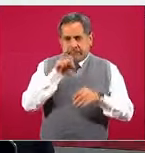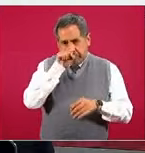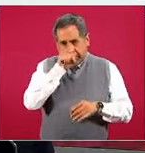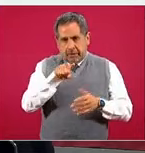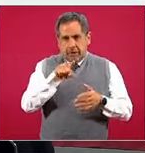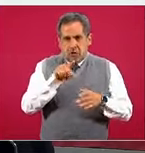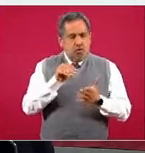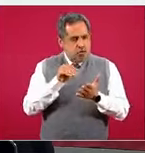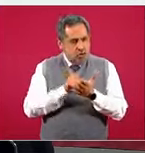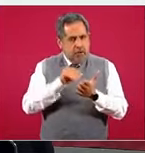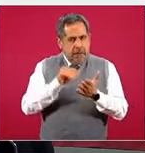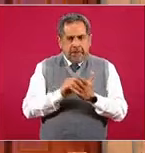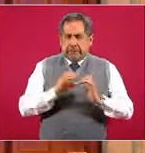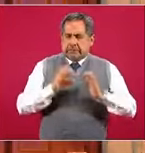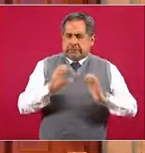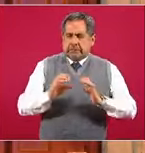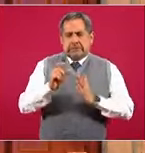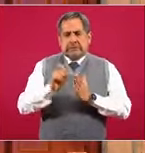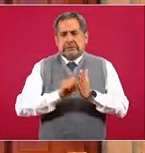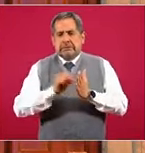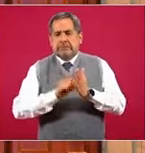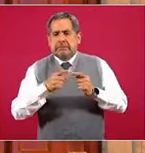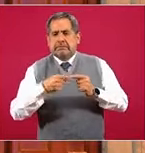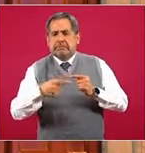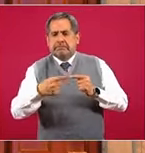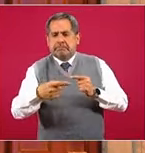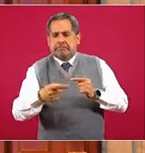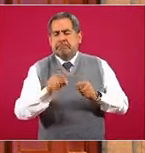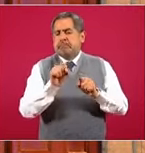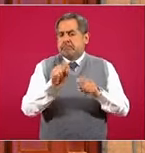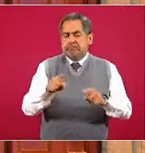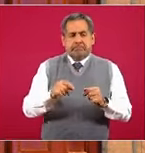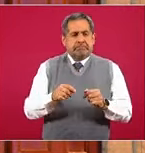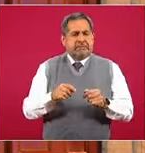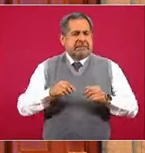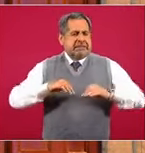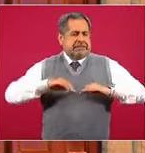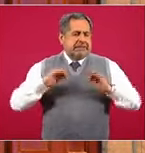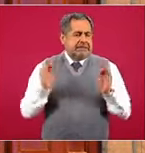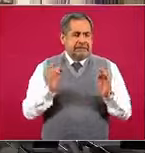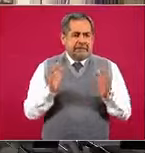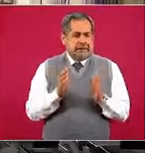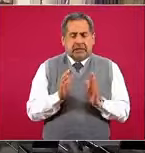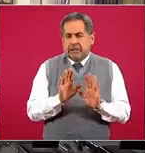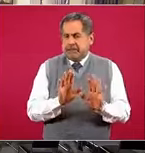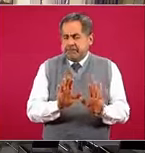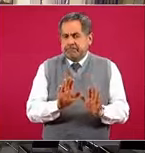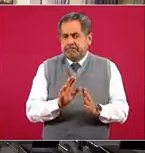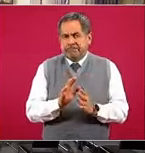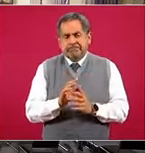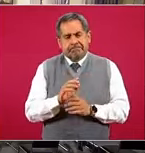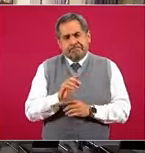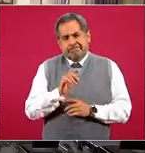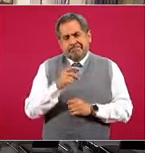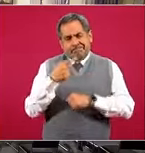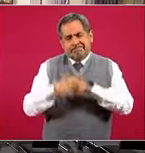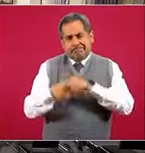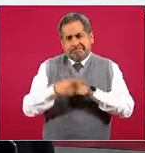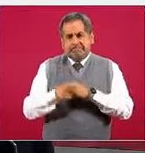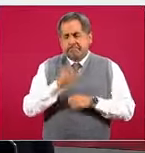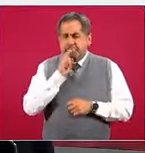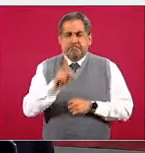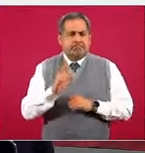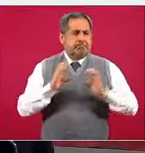meses adelante, sobre todo en nuestra temporada invernal, que acabaría hasta abril del próximo año, aplicando las medidas